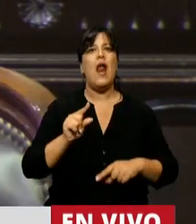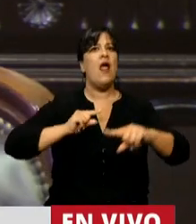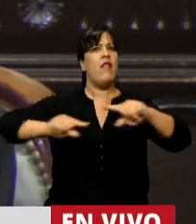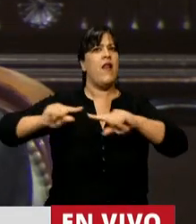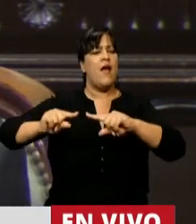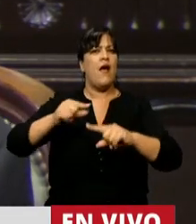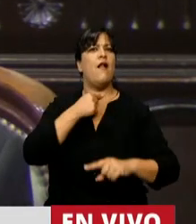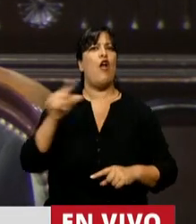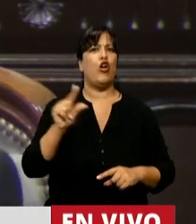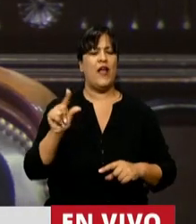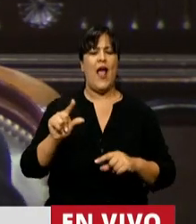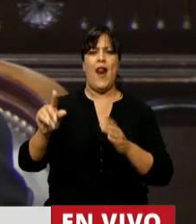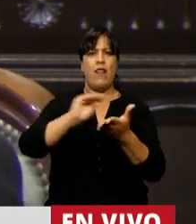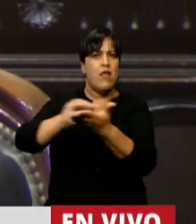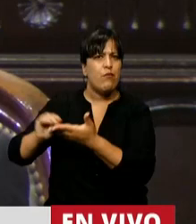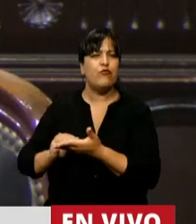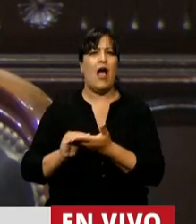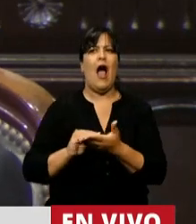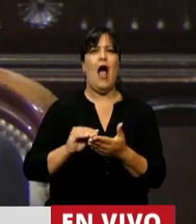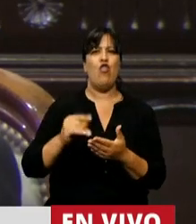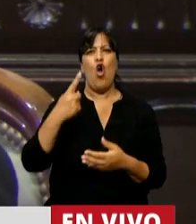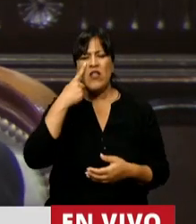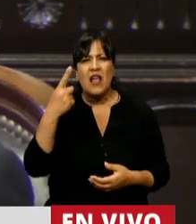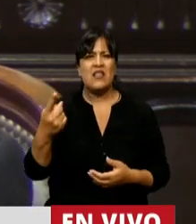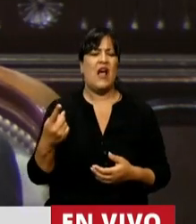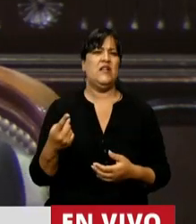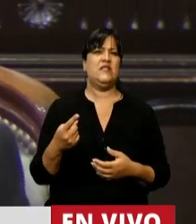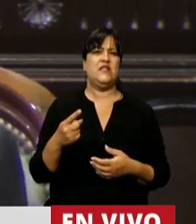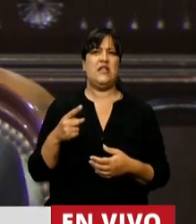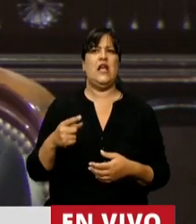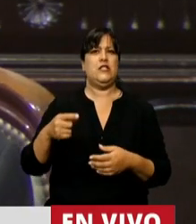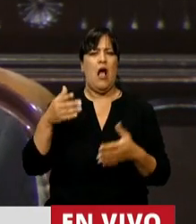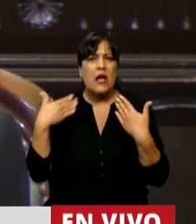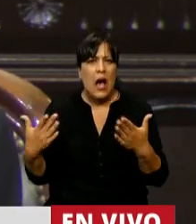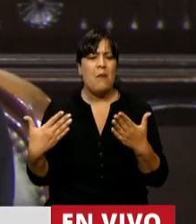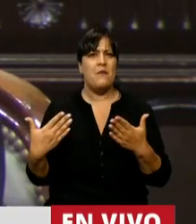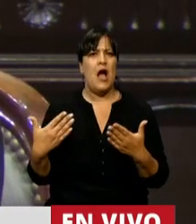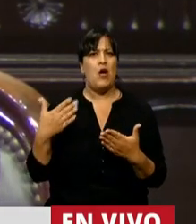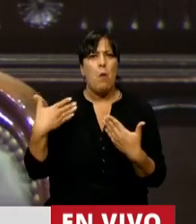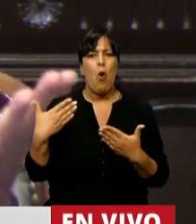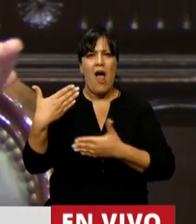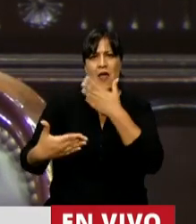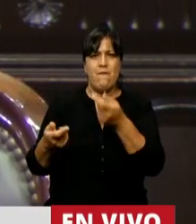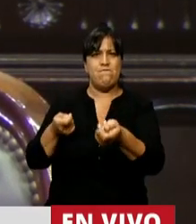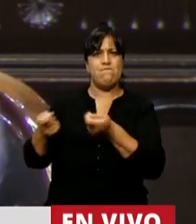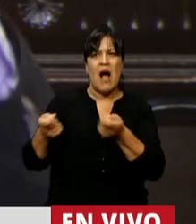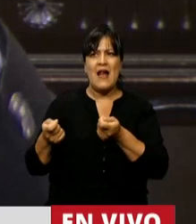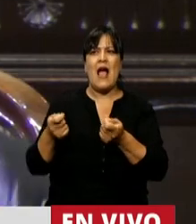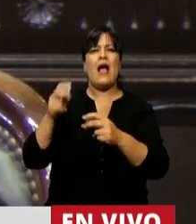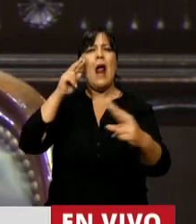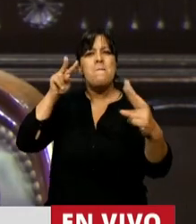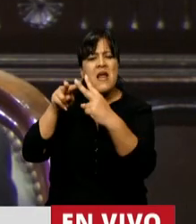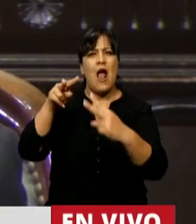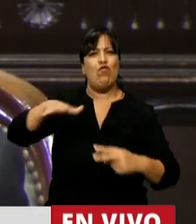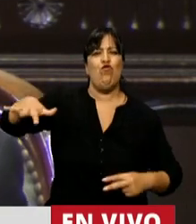gobernantes, legisladores, intendentes que sean capaces de gobernar mirando al pueblo